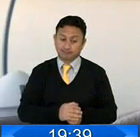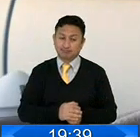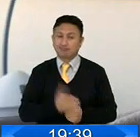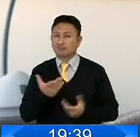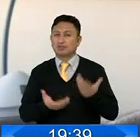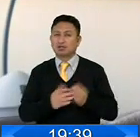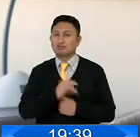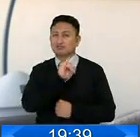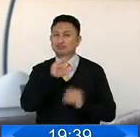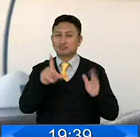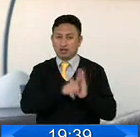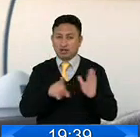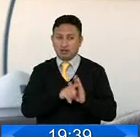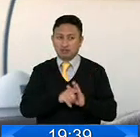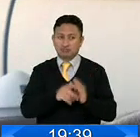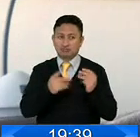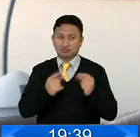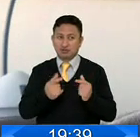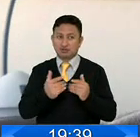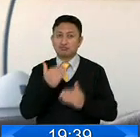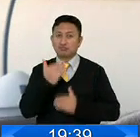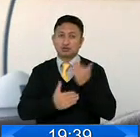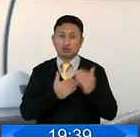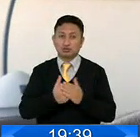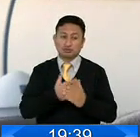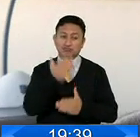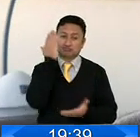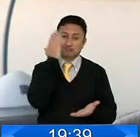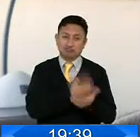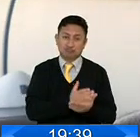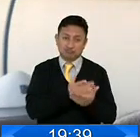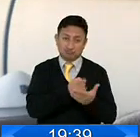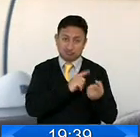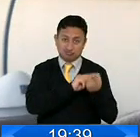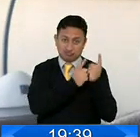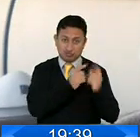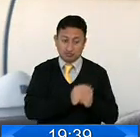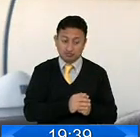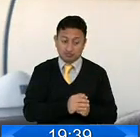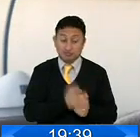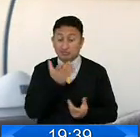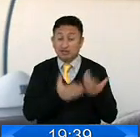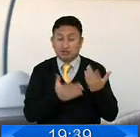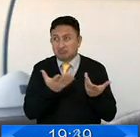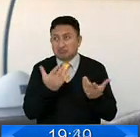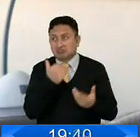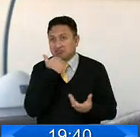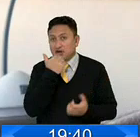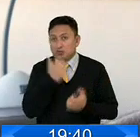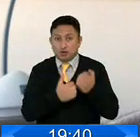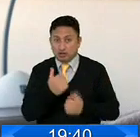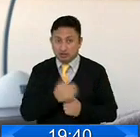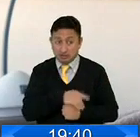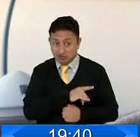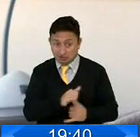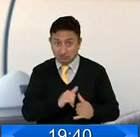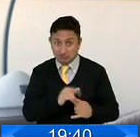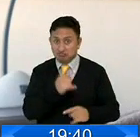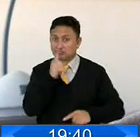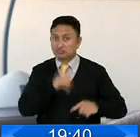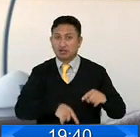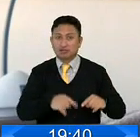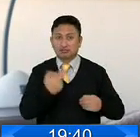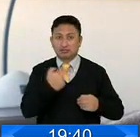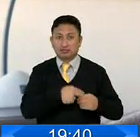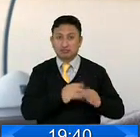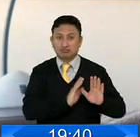en ilegalidades, existe un procedimiento para que se la subsane, y en todo caso de subsistir y dejar de, no puede participar por